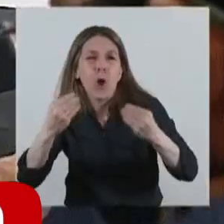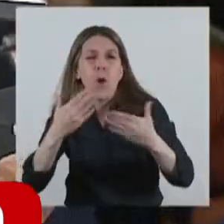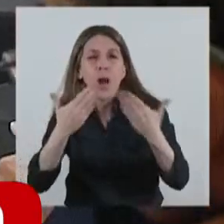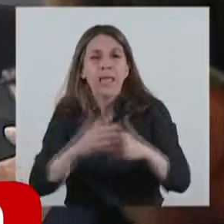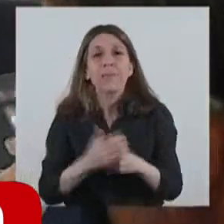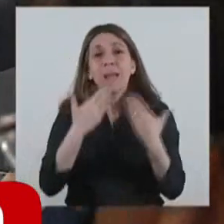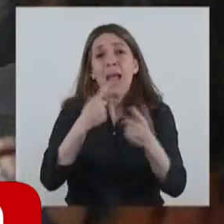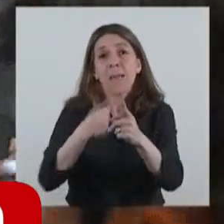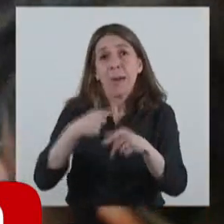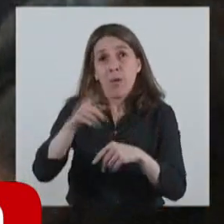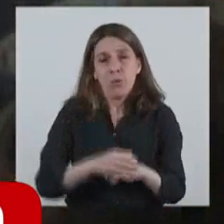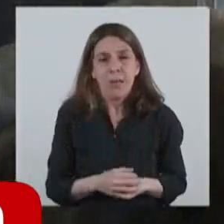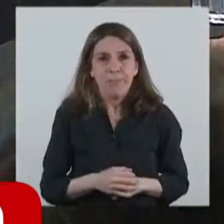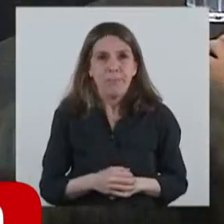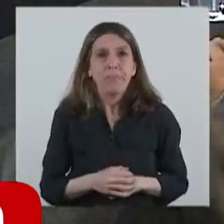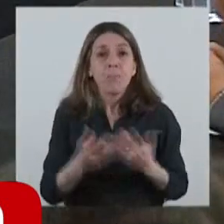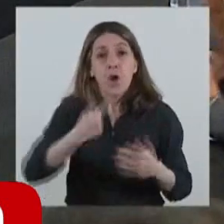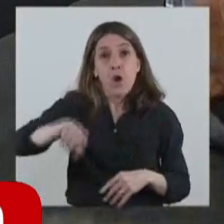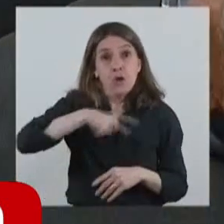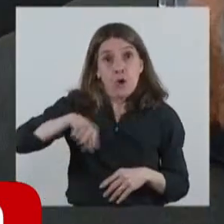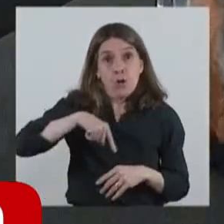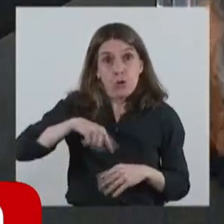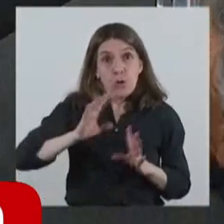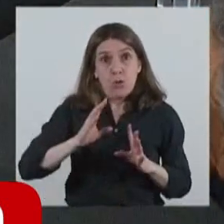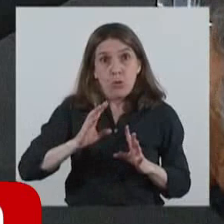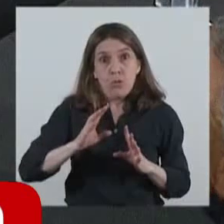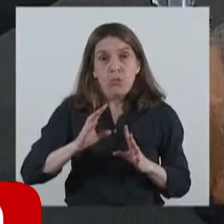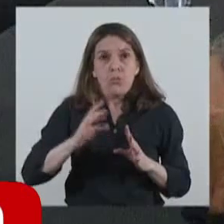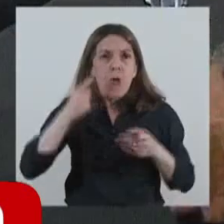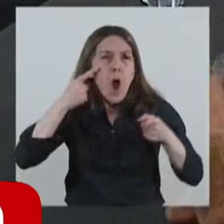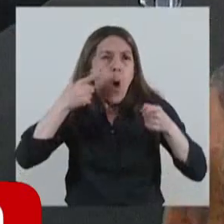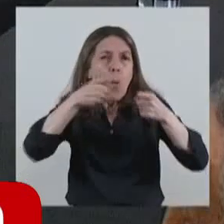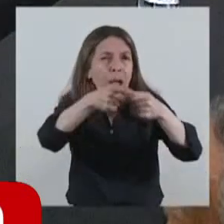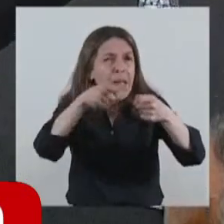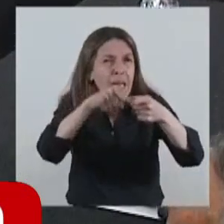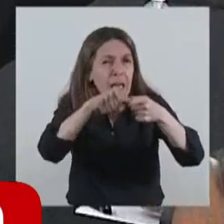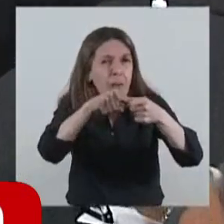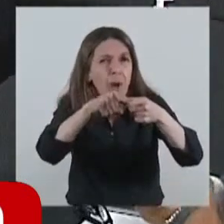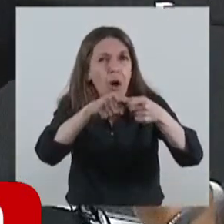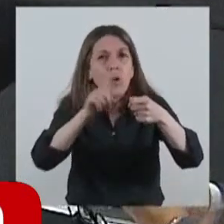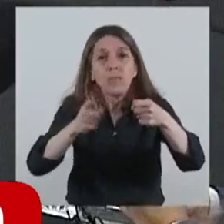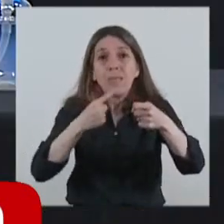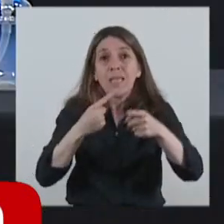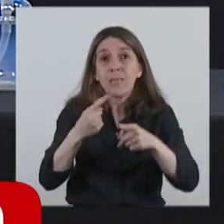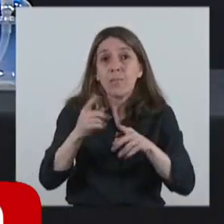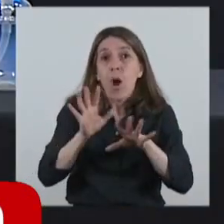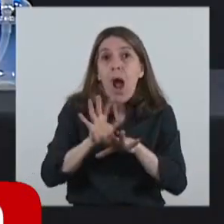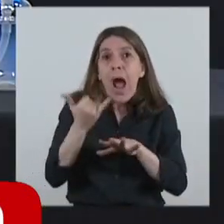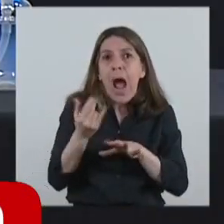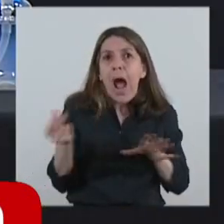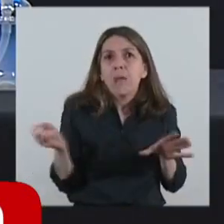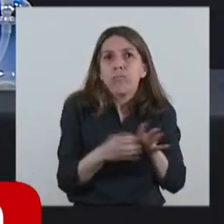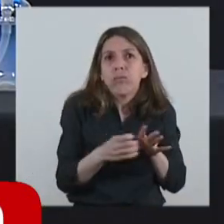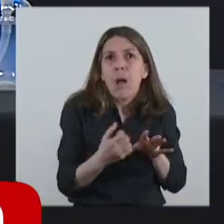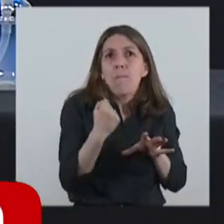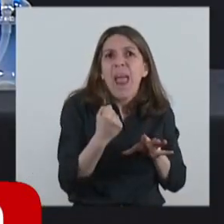Gracias por la pregunta. Nosotros apuntamos a que los activos en pesos tengan